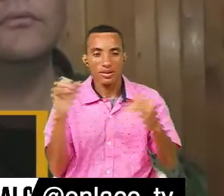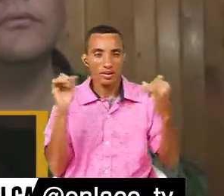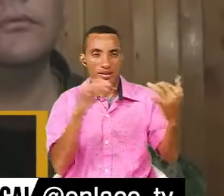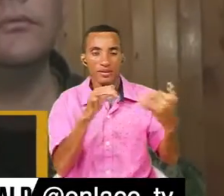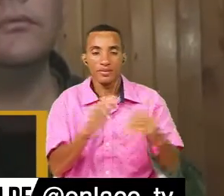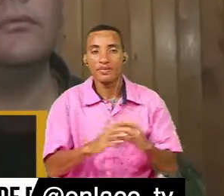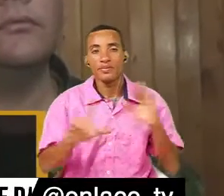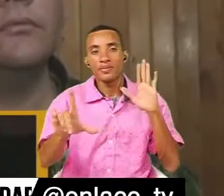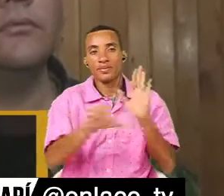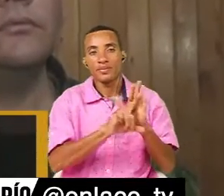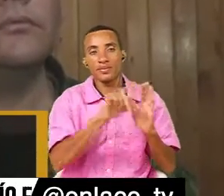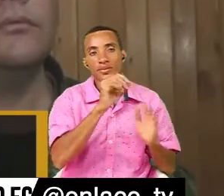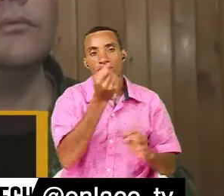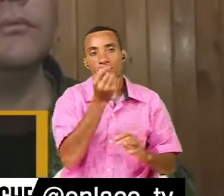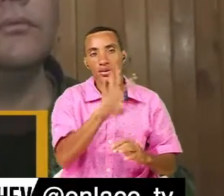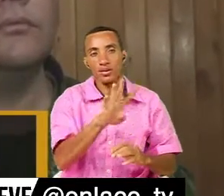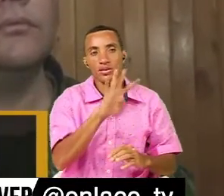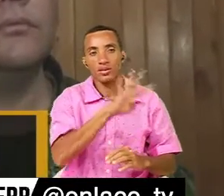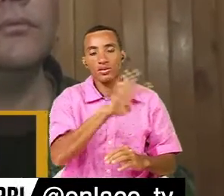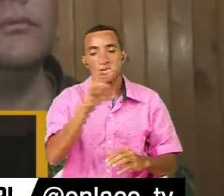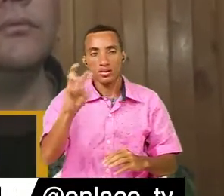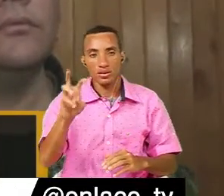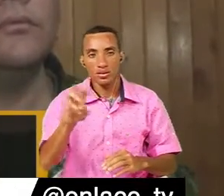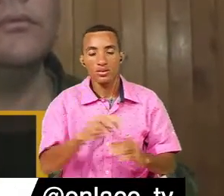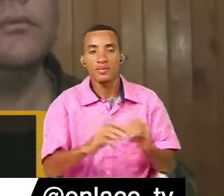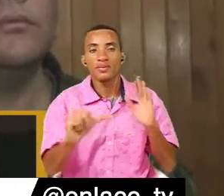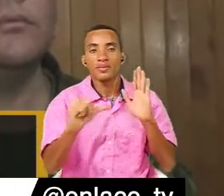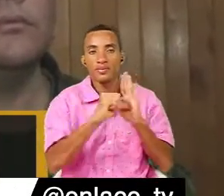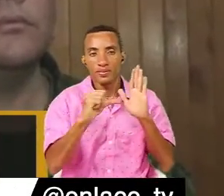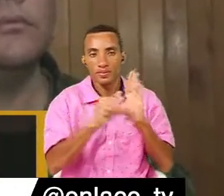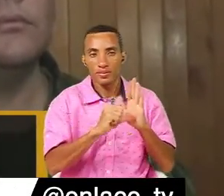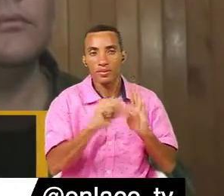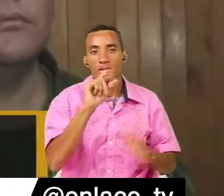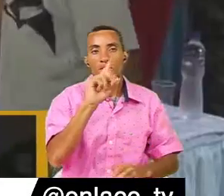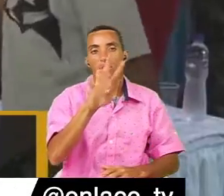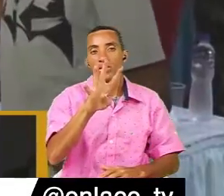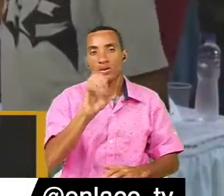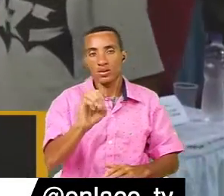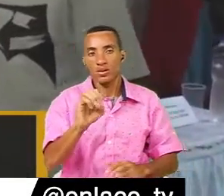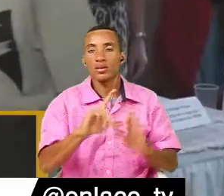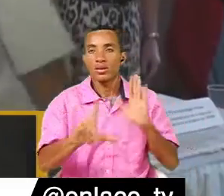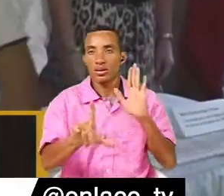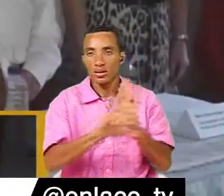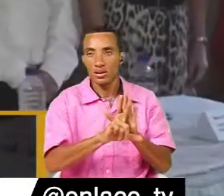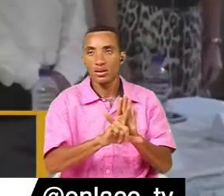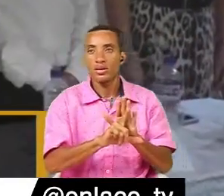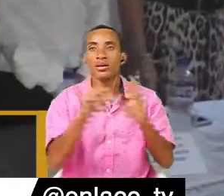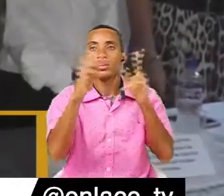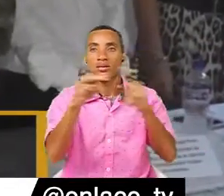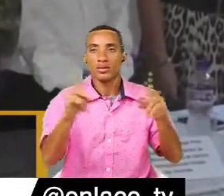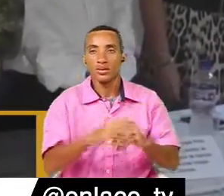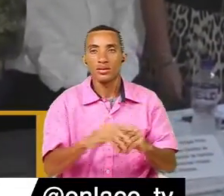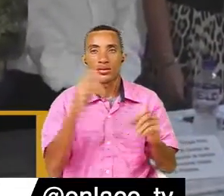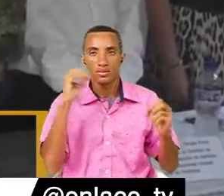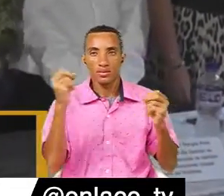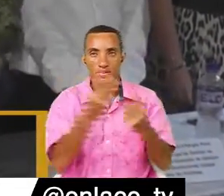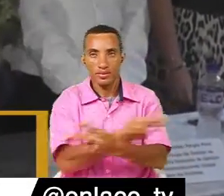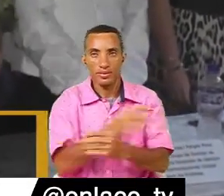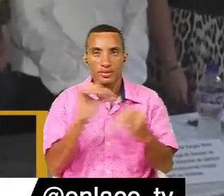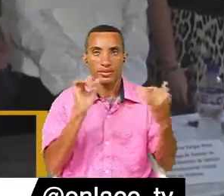del 2011, artículo 140, hay unas excepciones de ley para este tipo de personas que son víctimas del conflicto